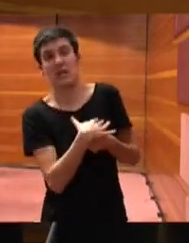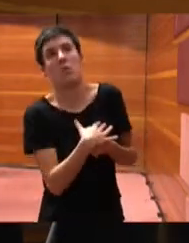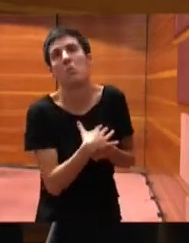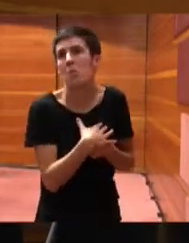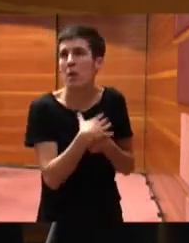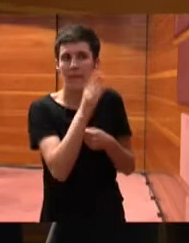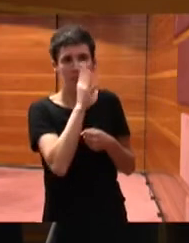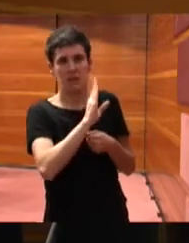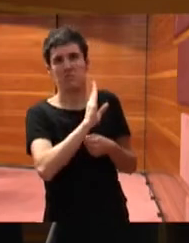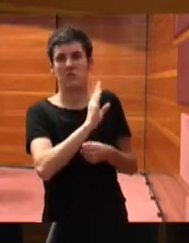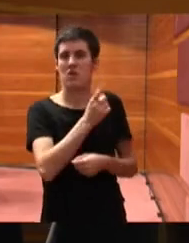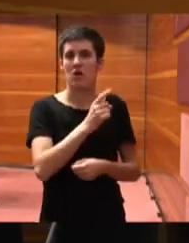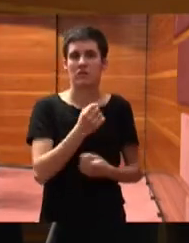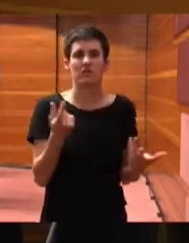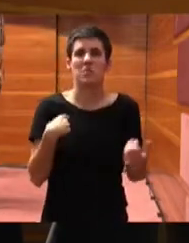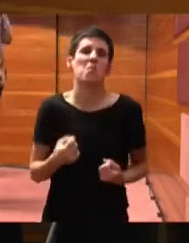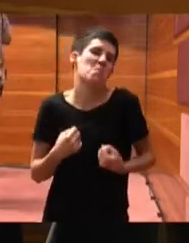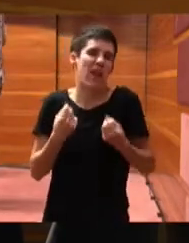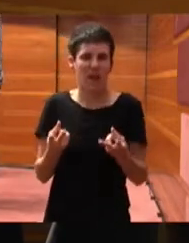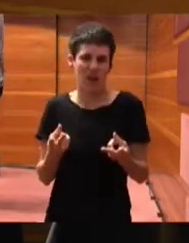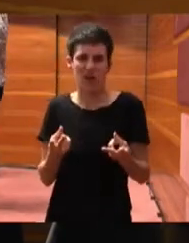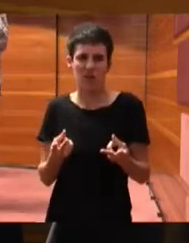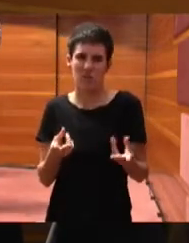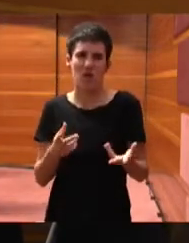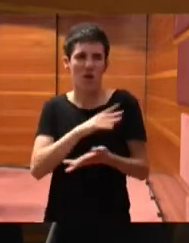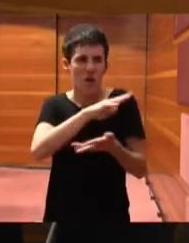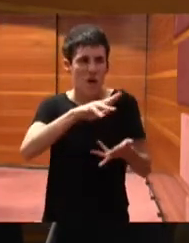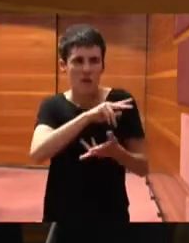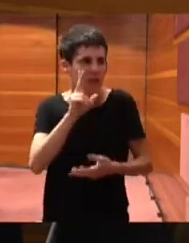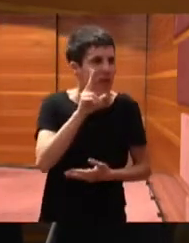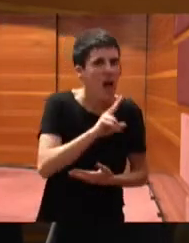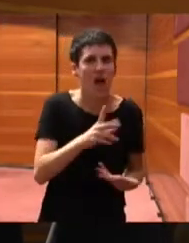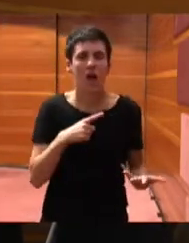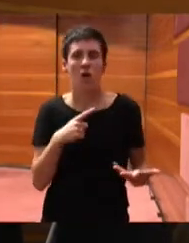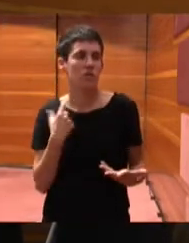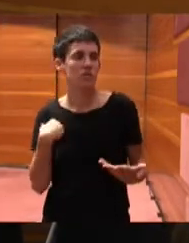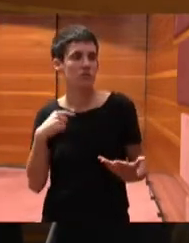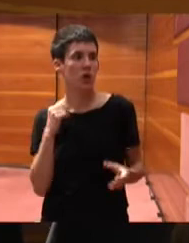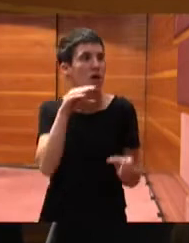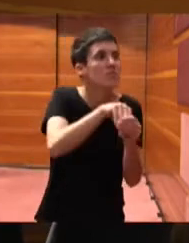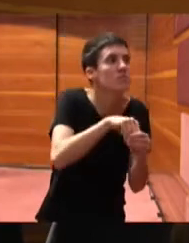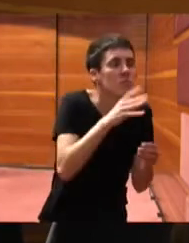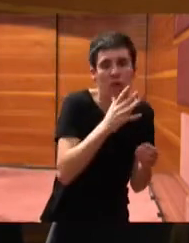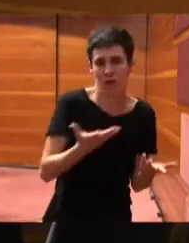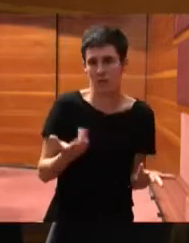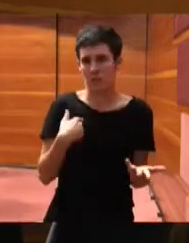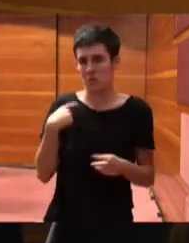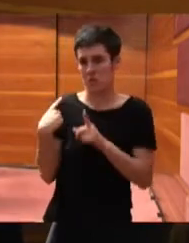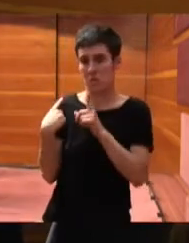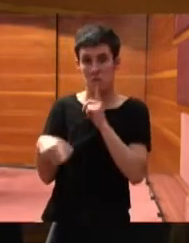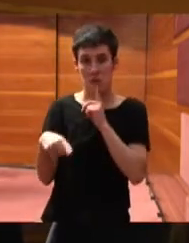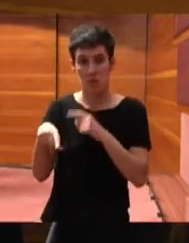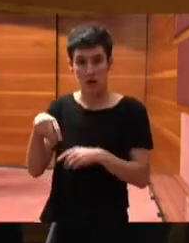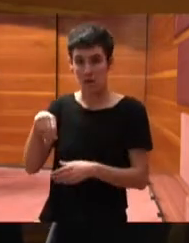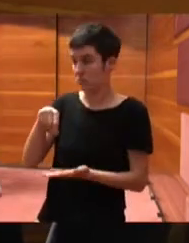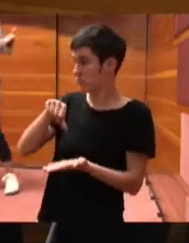me afecta, ¿para qué me voy a enterar? Y además, ¿para qué me voy a involucrar? Realmente yo soy de Bilbao, este es el mapa